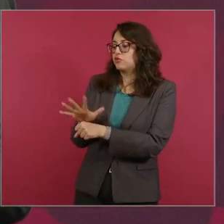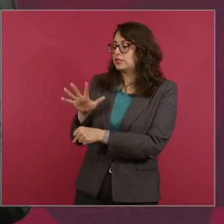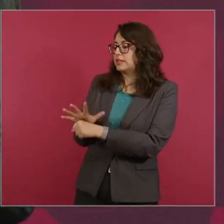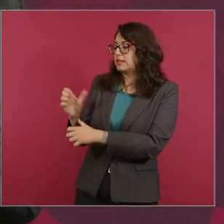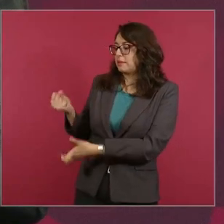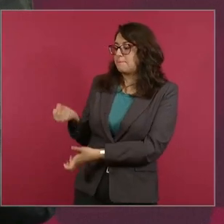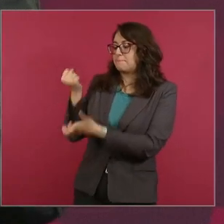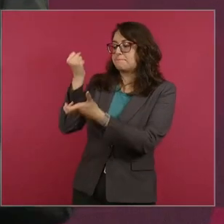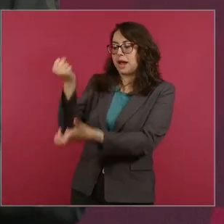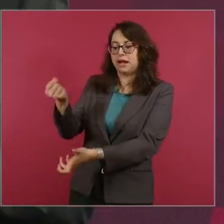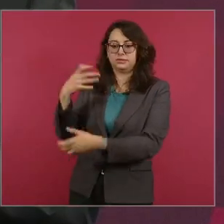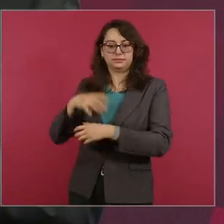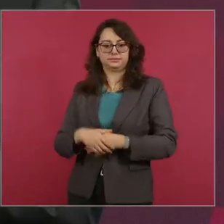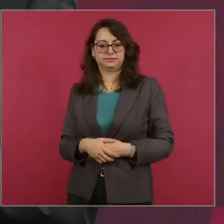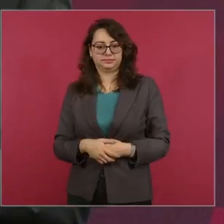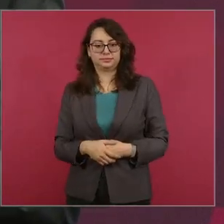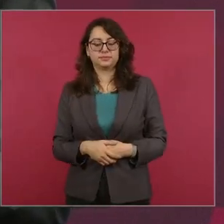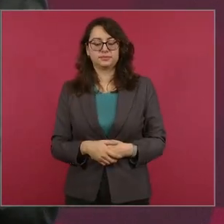que hubiese